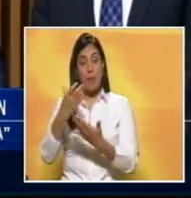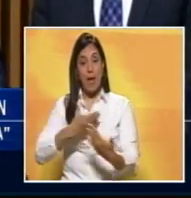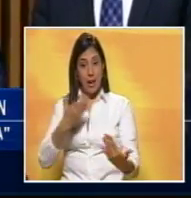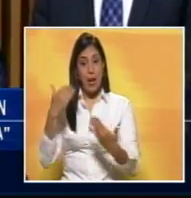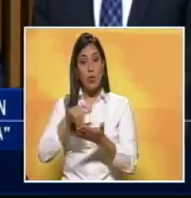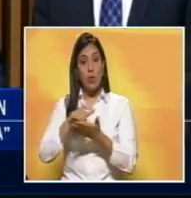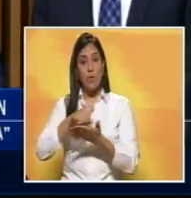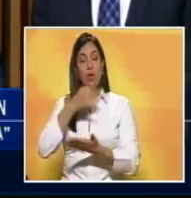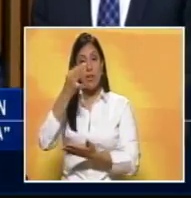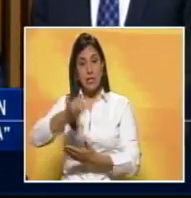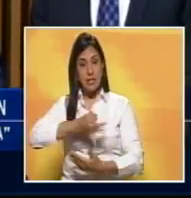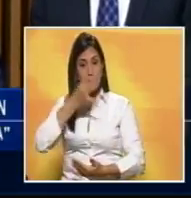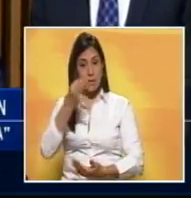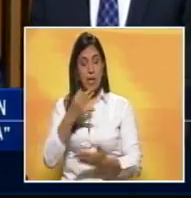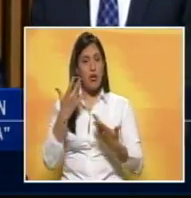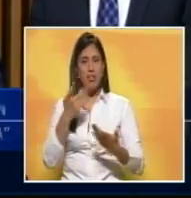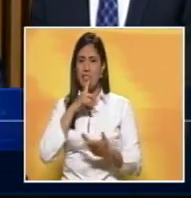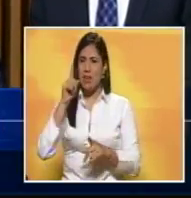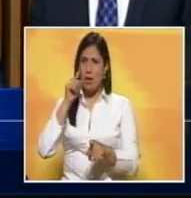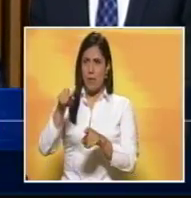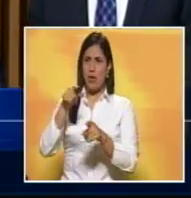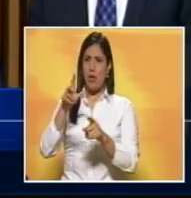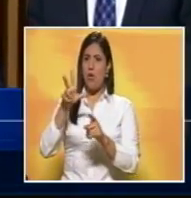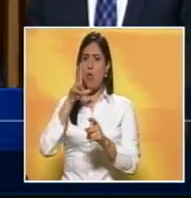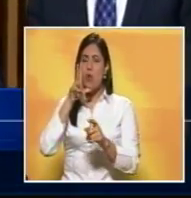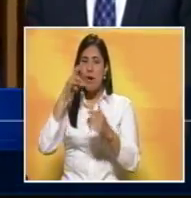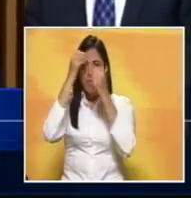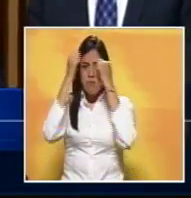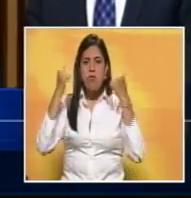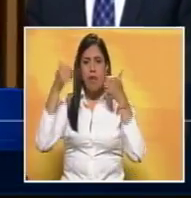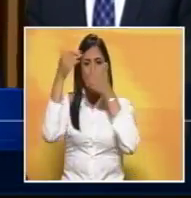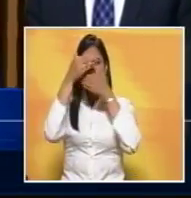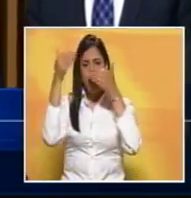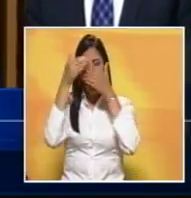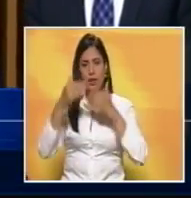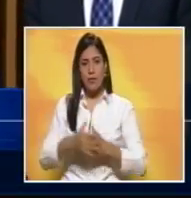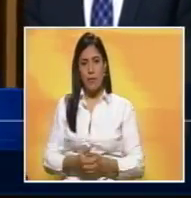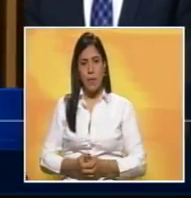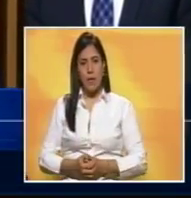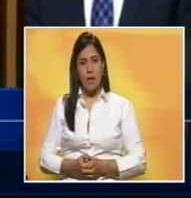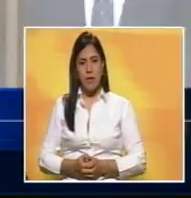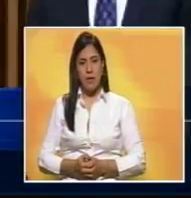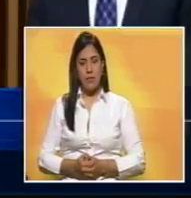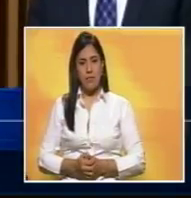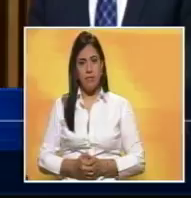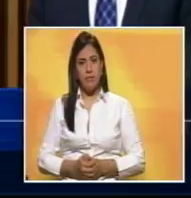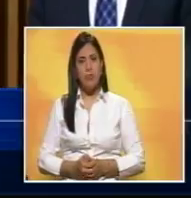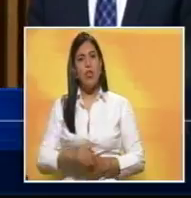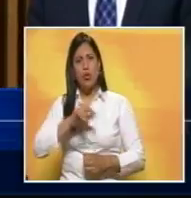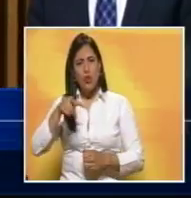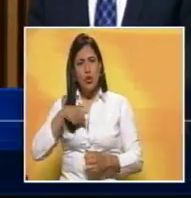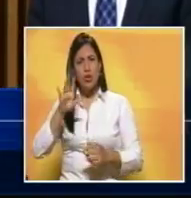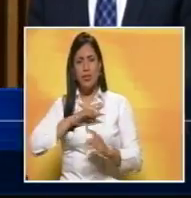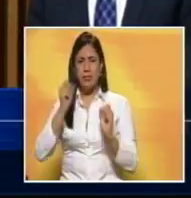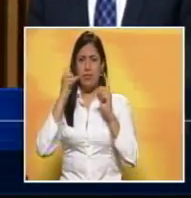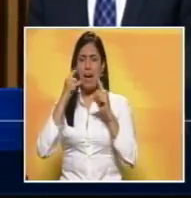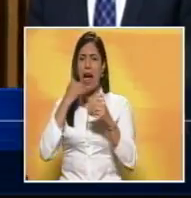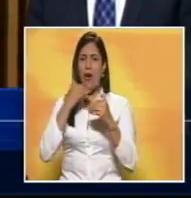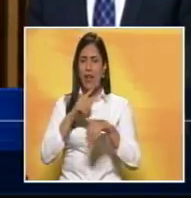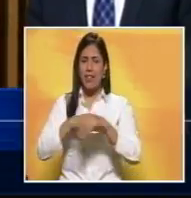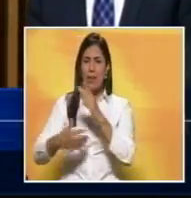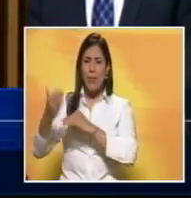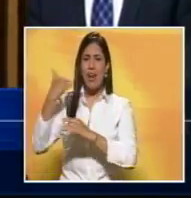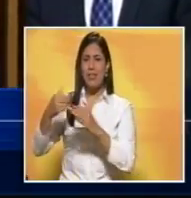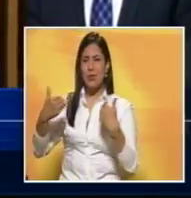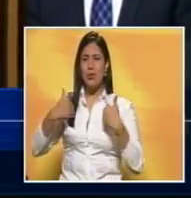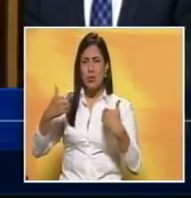de Nueva York, Bill de Blasio, calificó el suceso como un acto de terrorismo. Ya